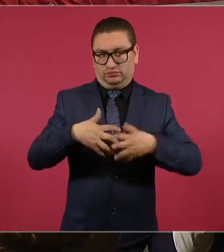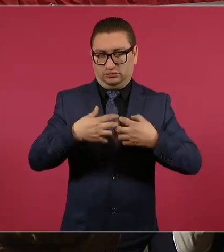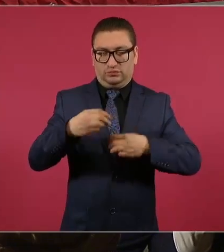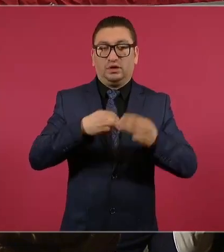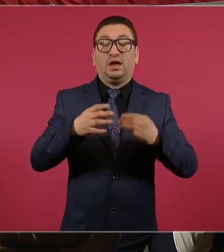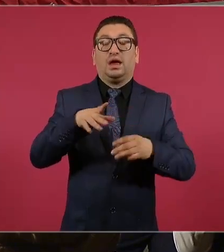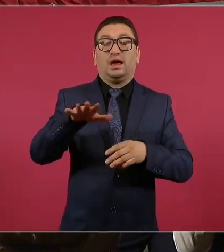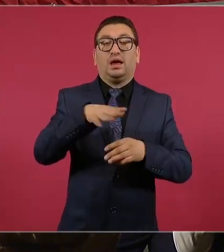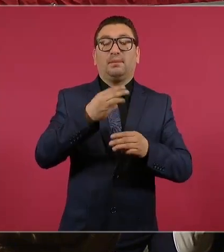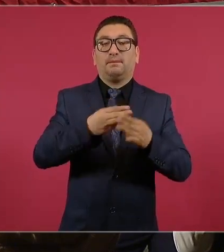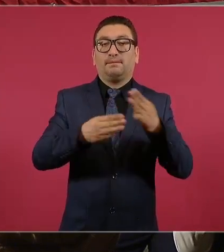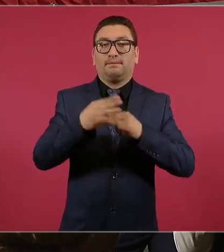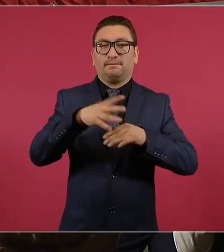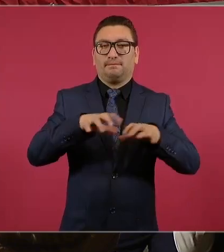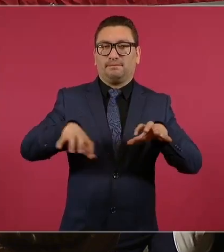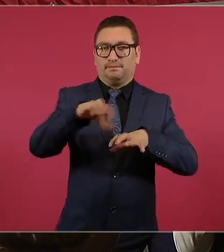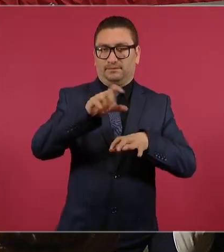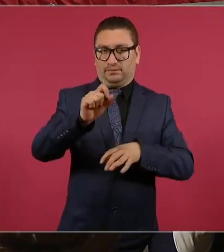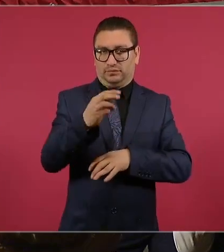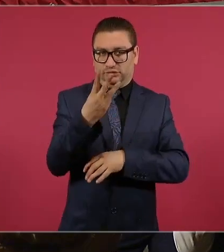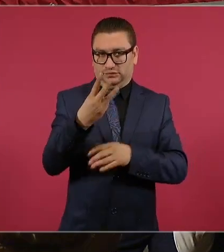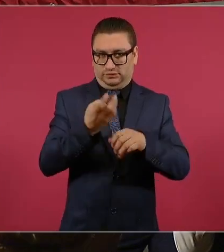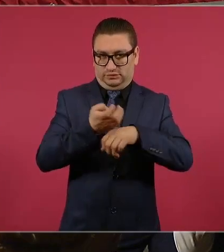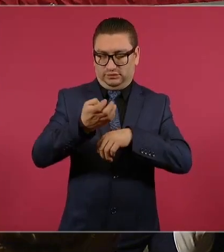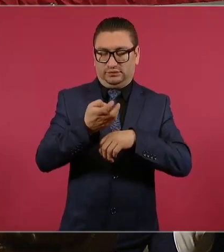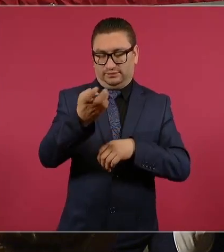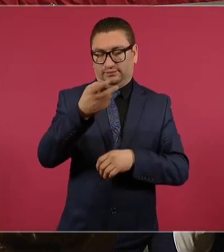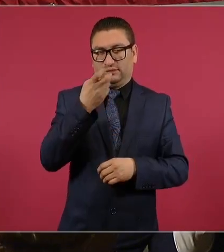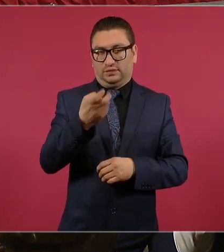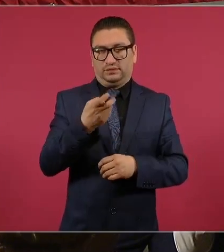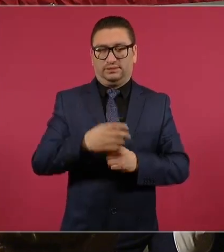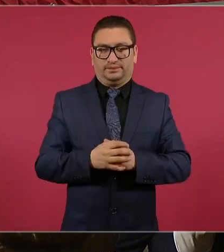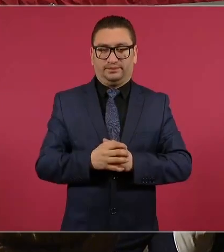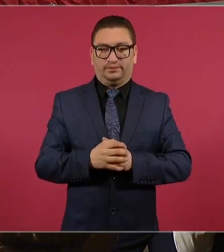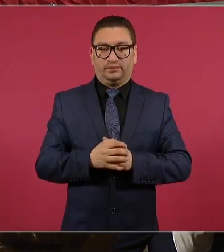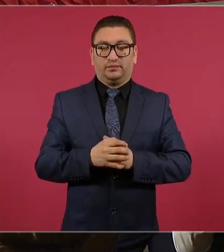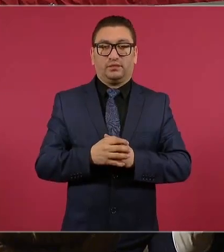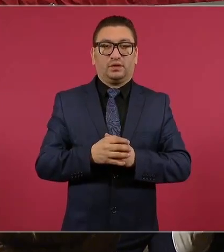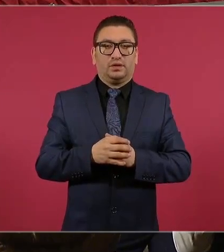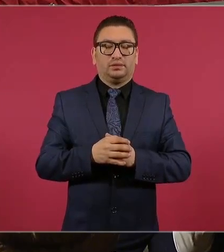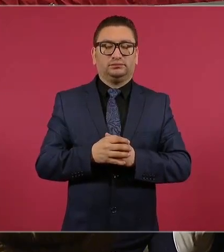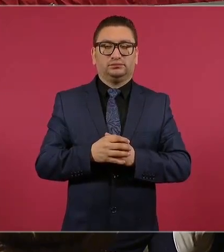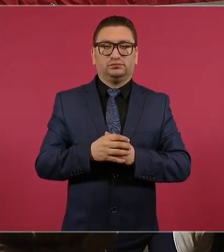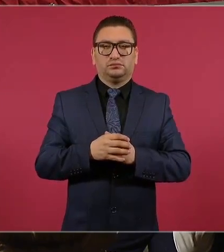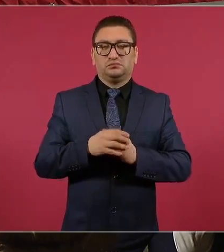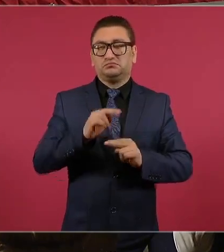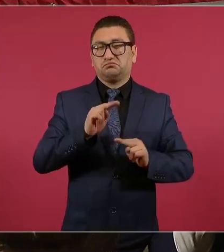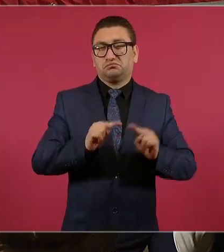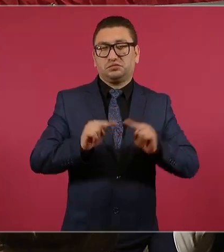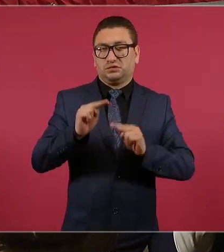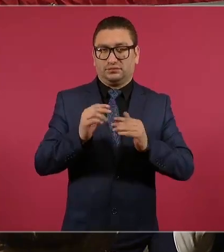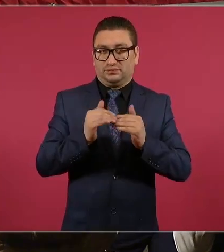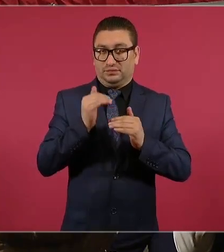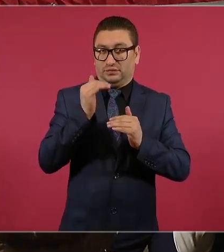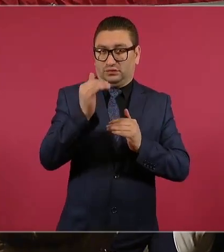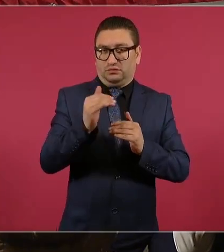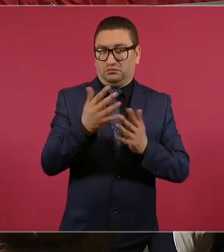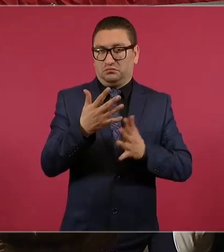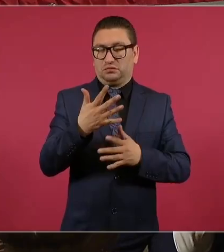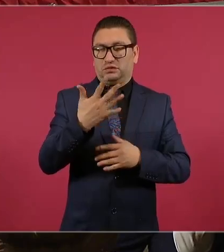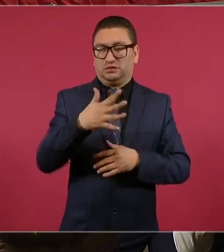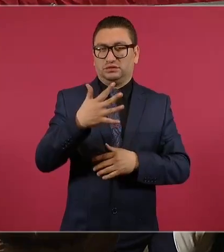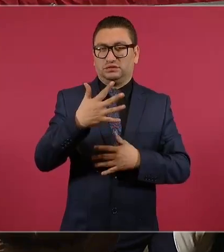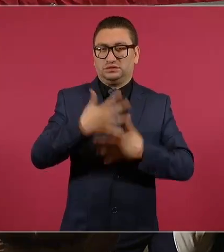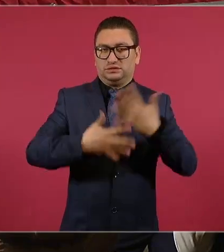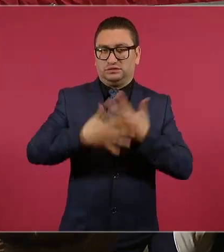23 estados por parte de IMSS Bienestar y se han incrementado en promedio en estos estados